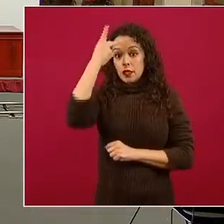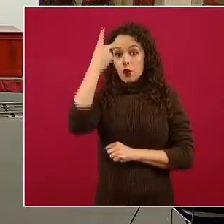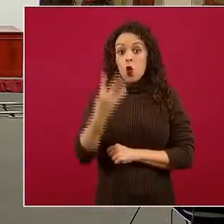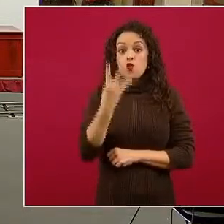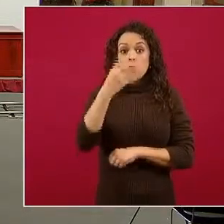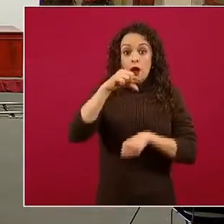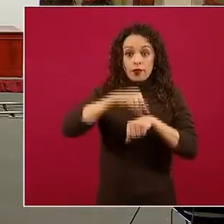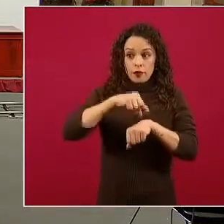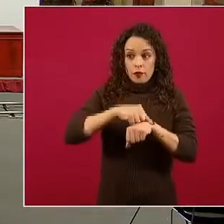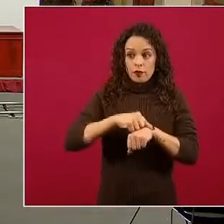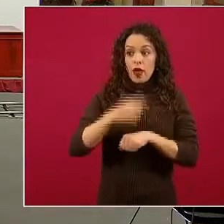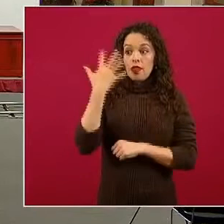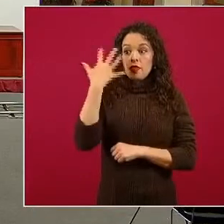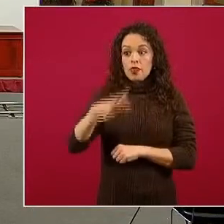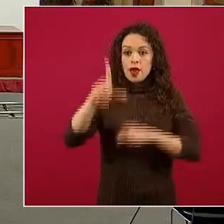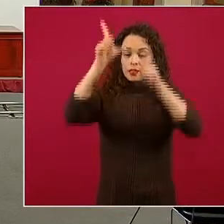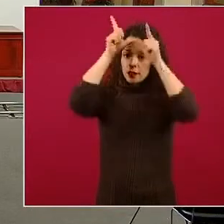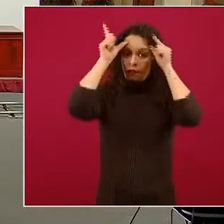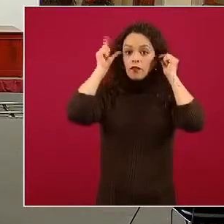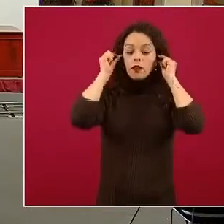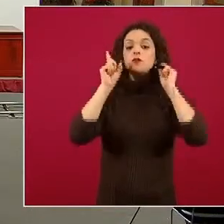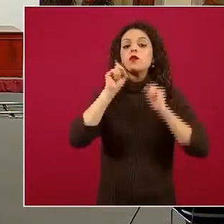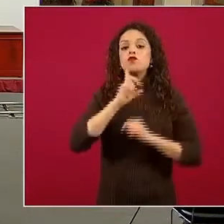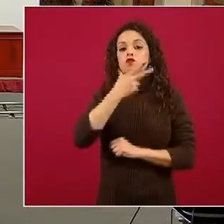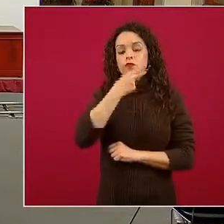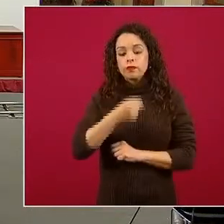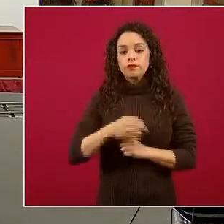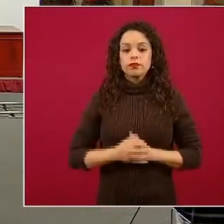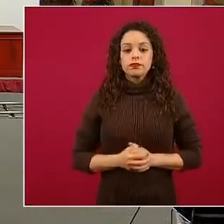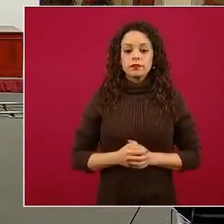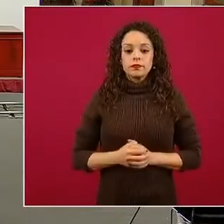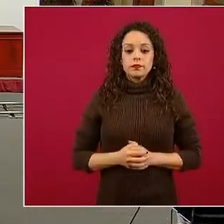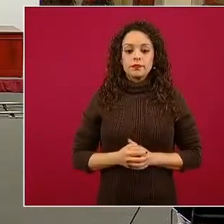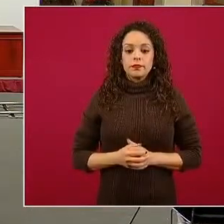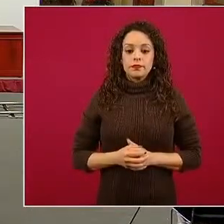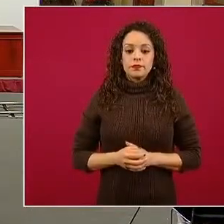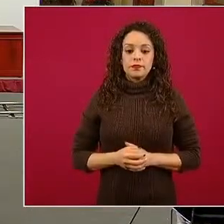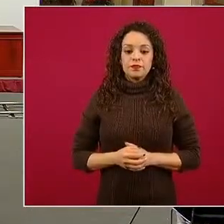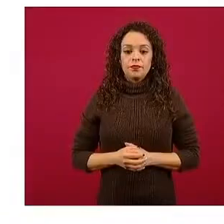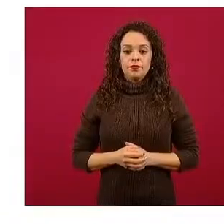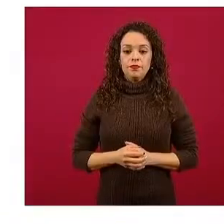médicos y 10 enfermeras y enfermeros. Siguiente, por favor.